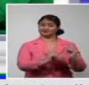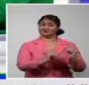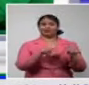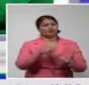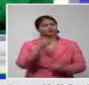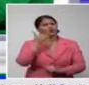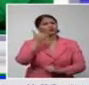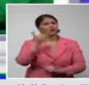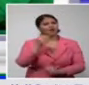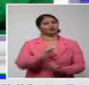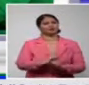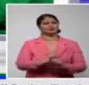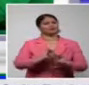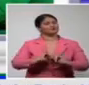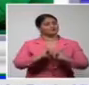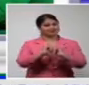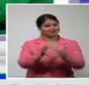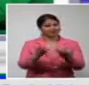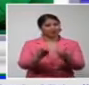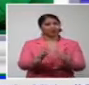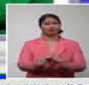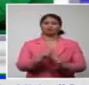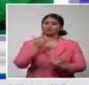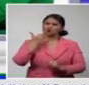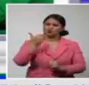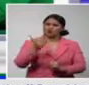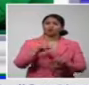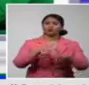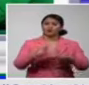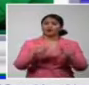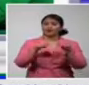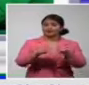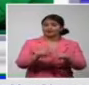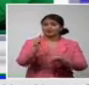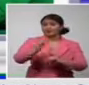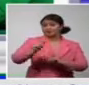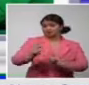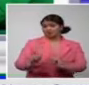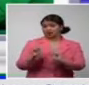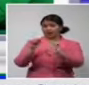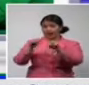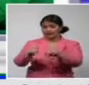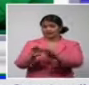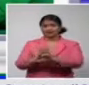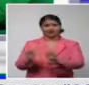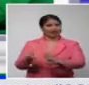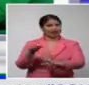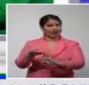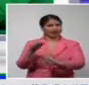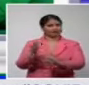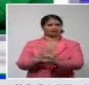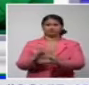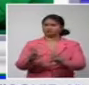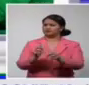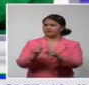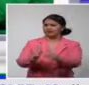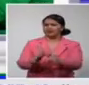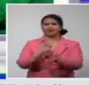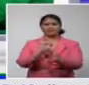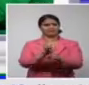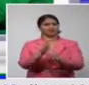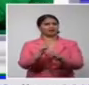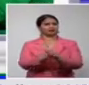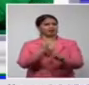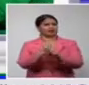y que se incorpora a la actividad, pero que, como vamos a explicar